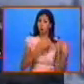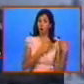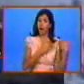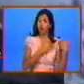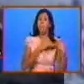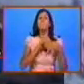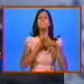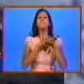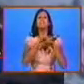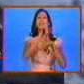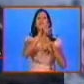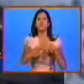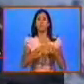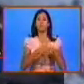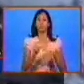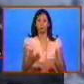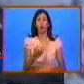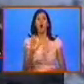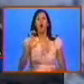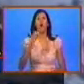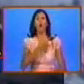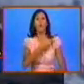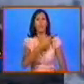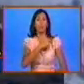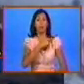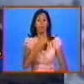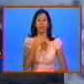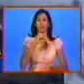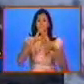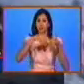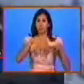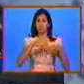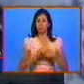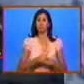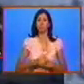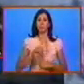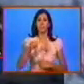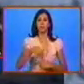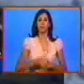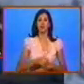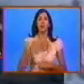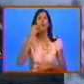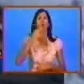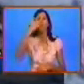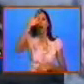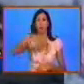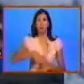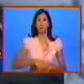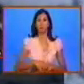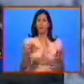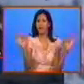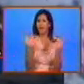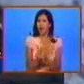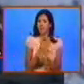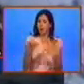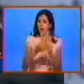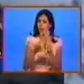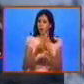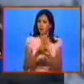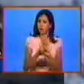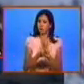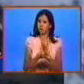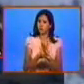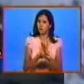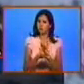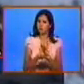ministro, de mi grado de comandante, de mi condición de cubano. Nada legal